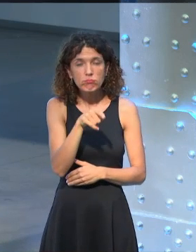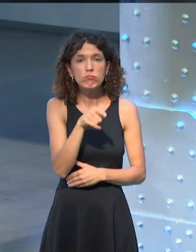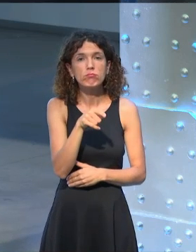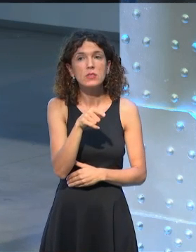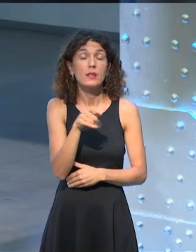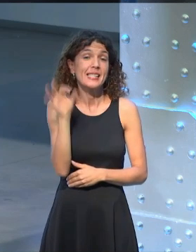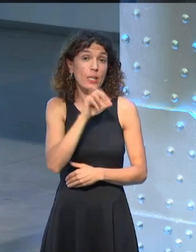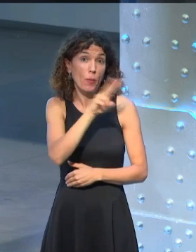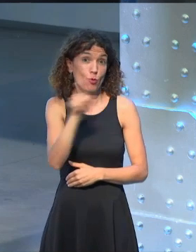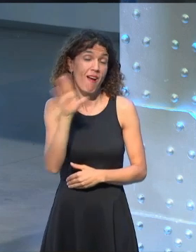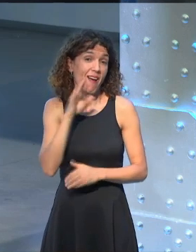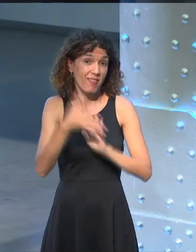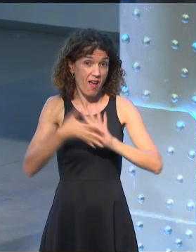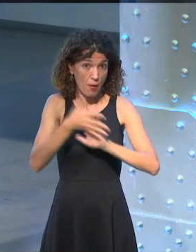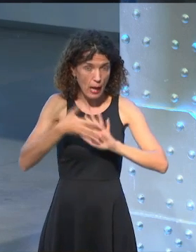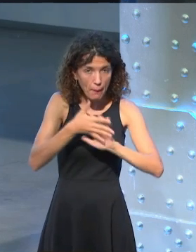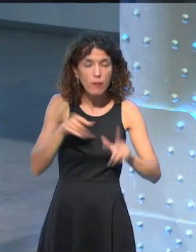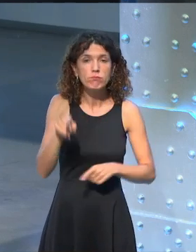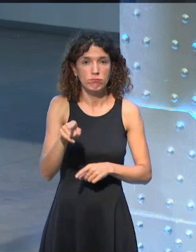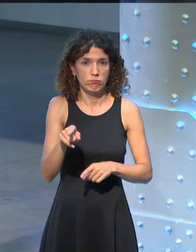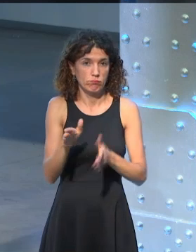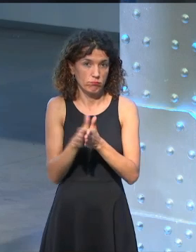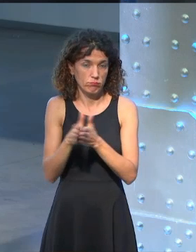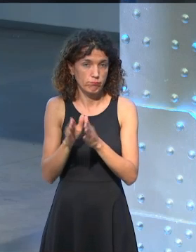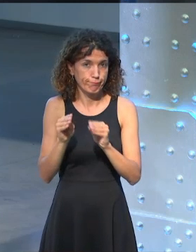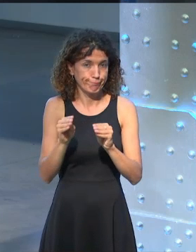estamos en el siglo XXI, como comentaba Sonsoles, pero claro, sigue